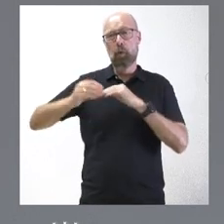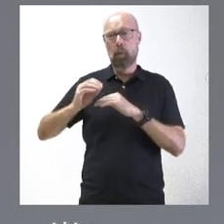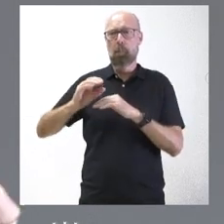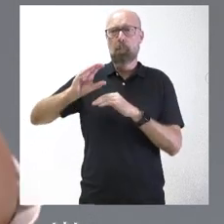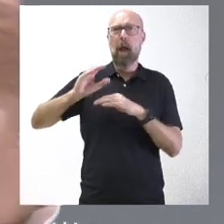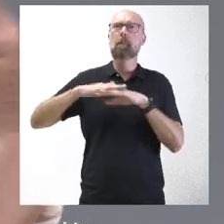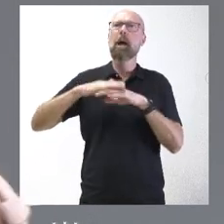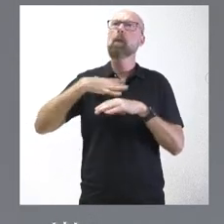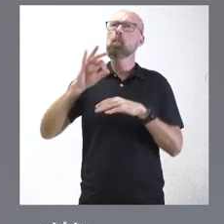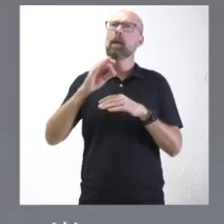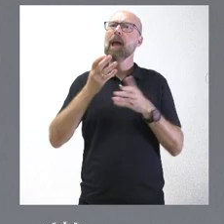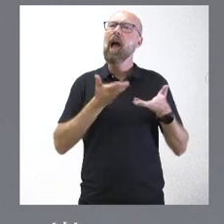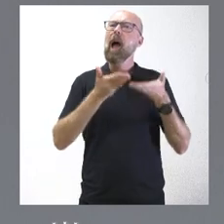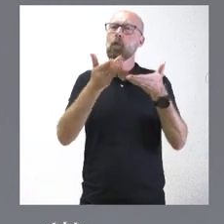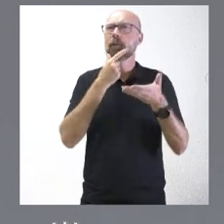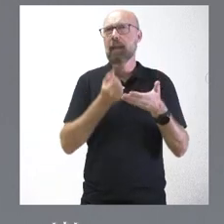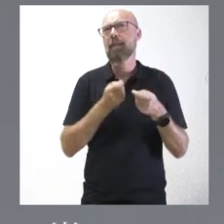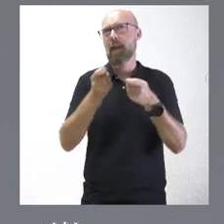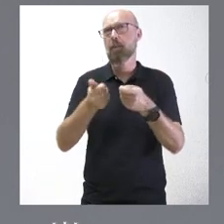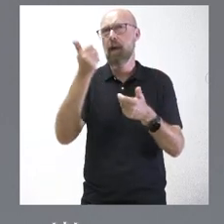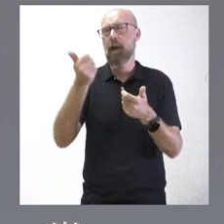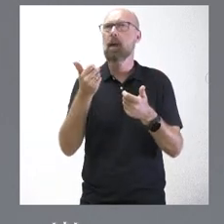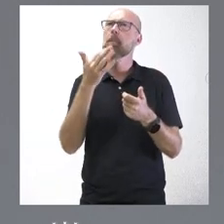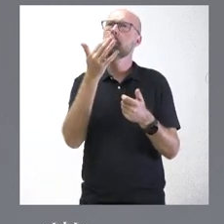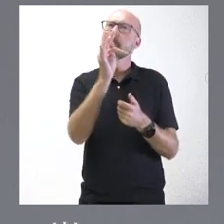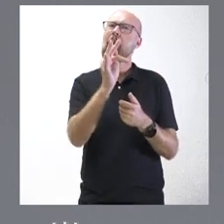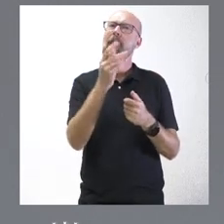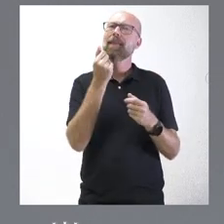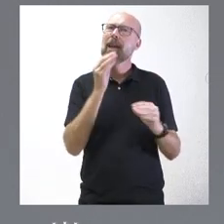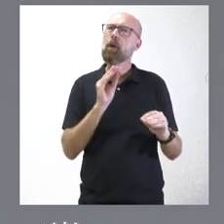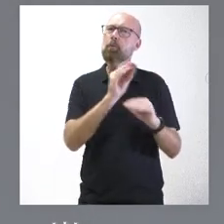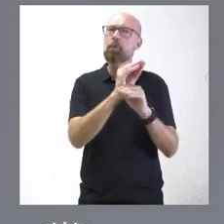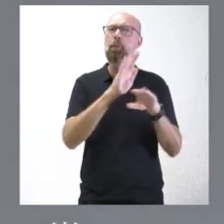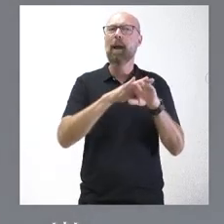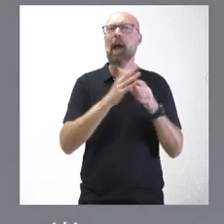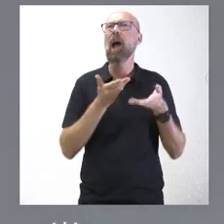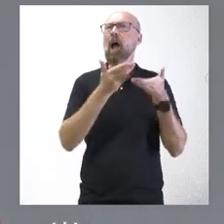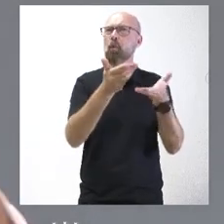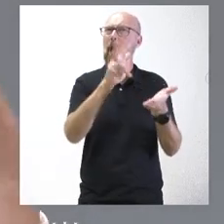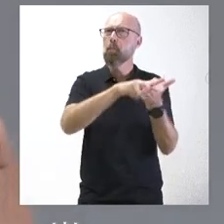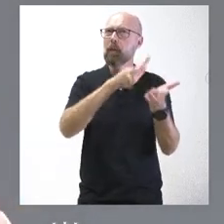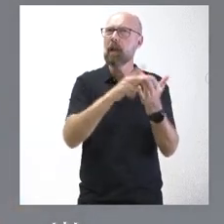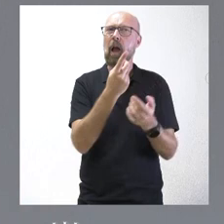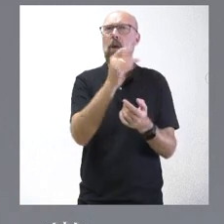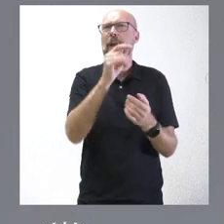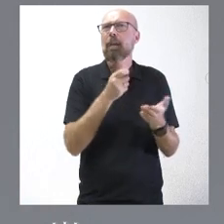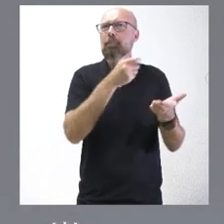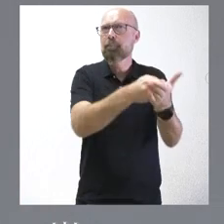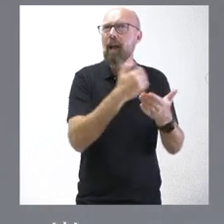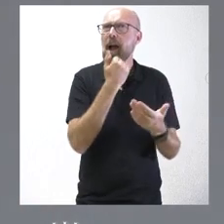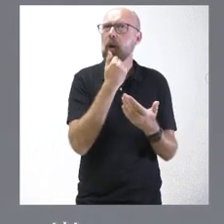emergencia así como la cuantía que se le daba a las familias para para ayudar a pagar la hipoteca así como otras necesidades como la luz